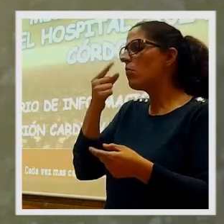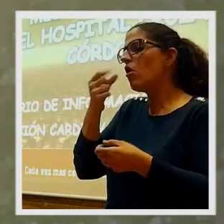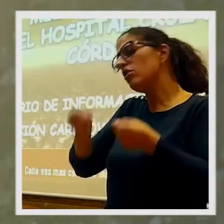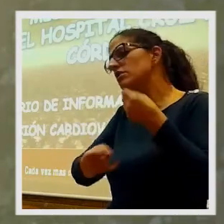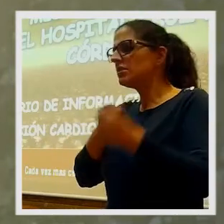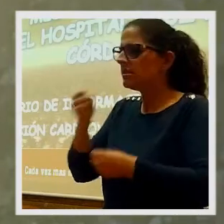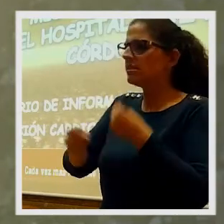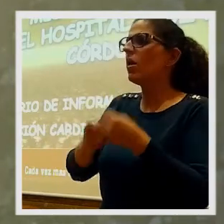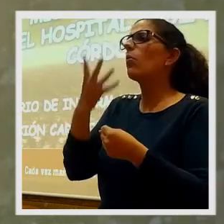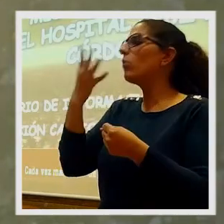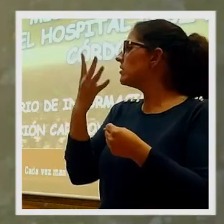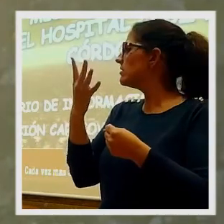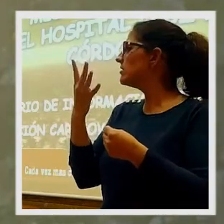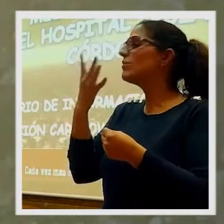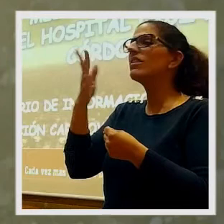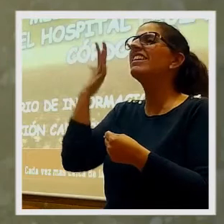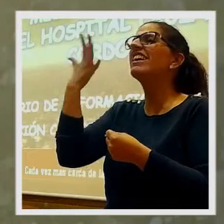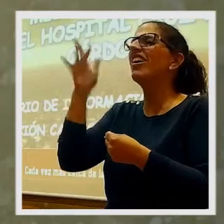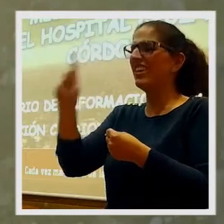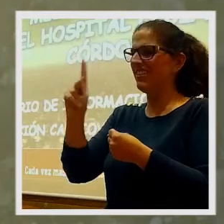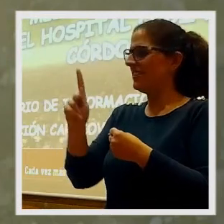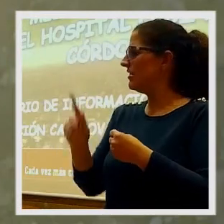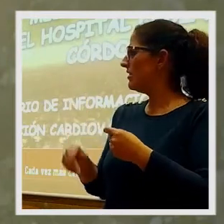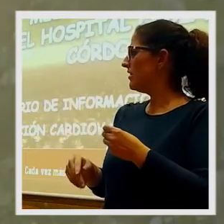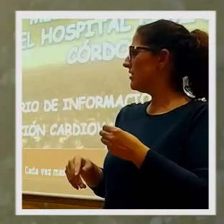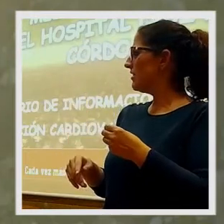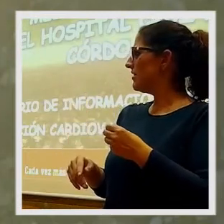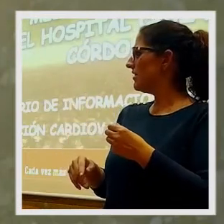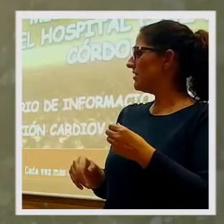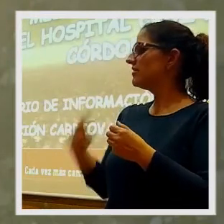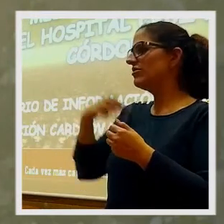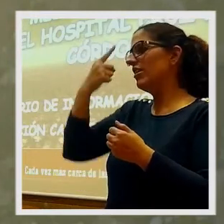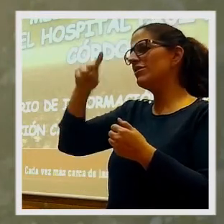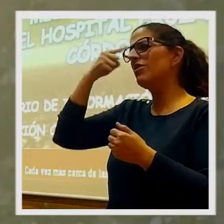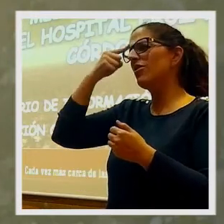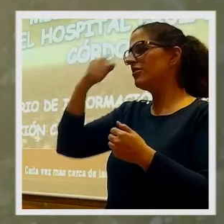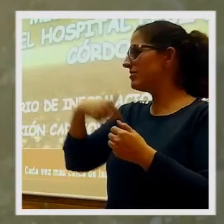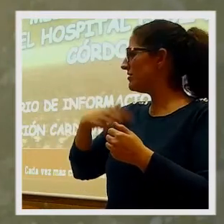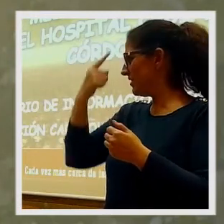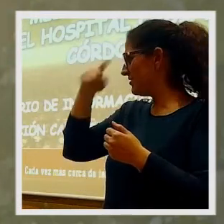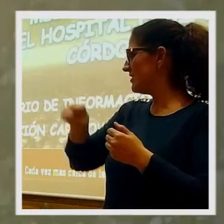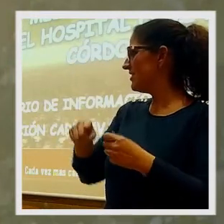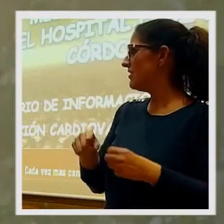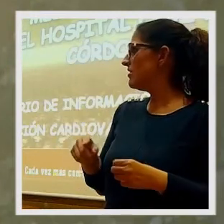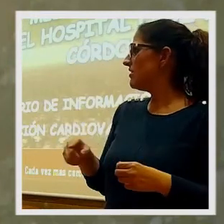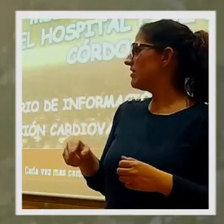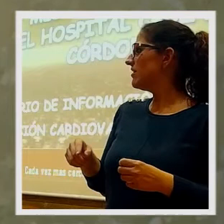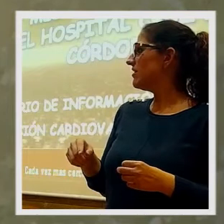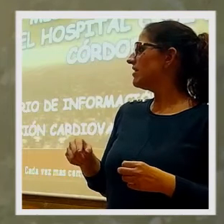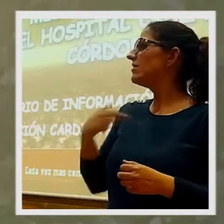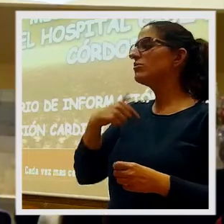tengo 4 kilómetros. Es mentira porque hoy he hecho ya 5. Sí, ya lo sé, estoy loco. ¿Cómo pueden hacer esto después de la operación?